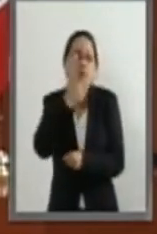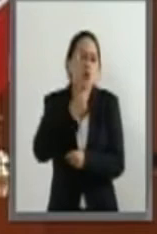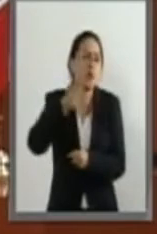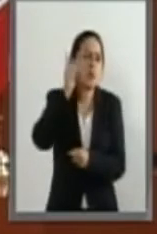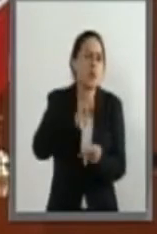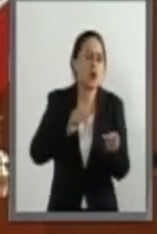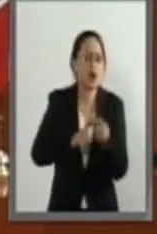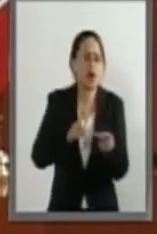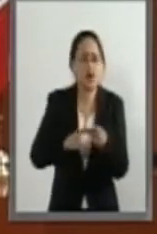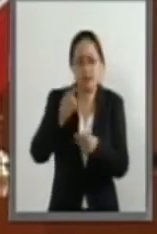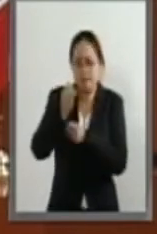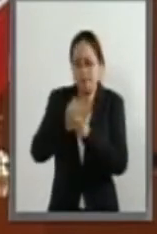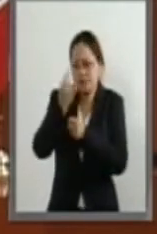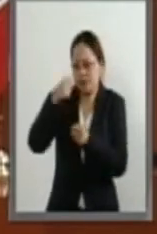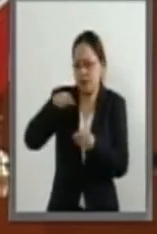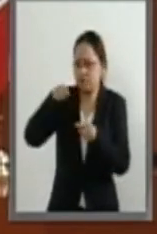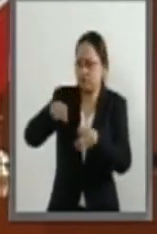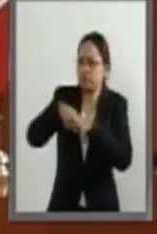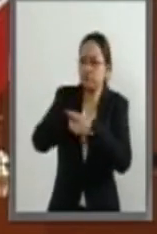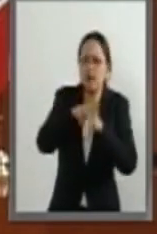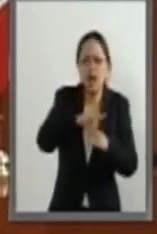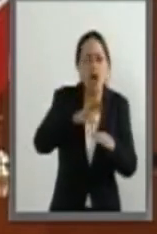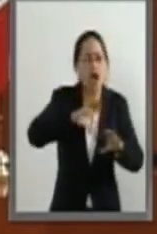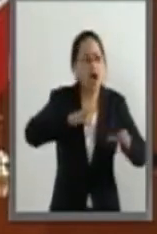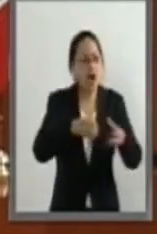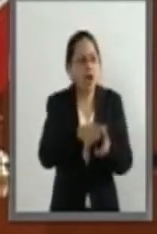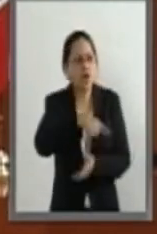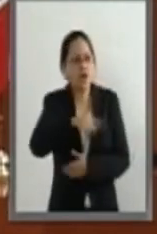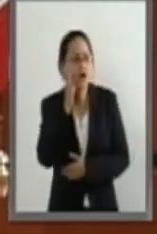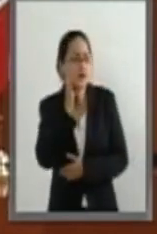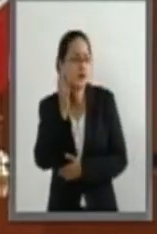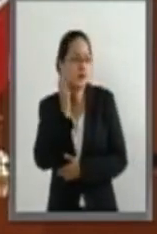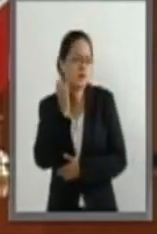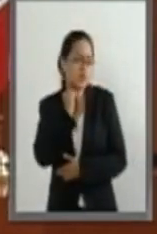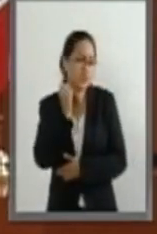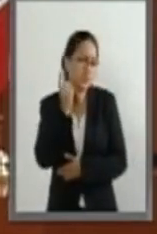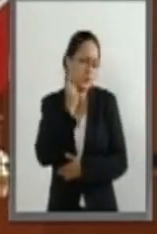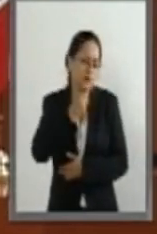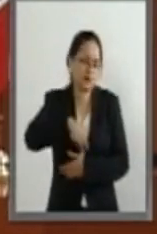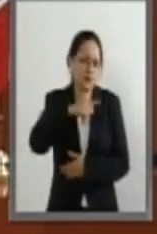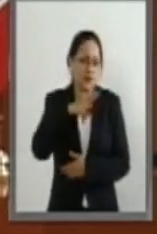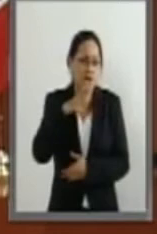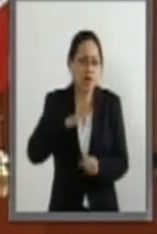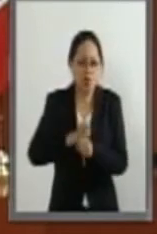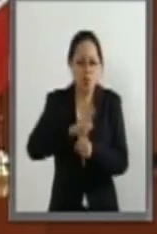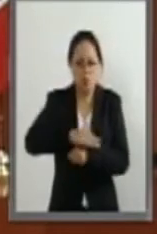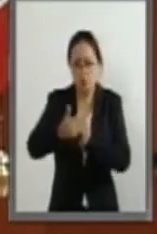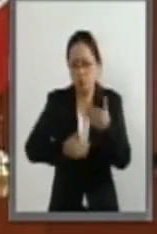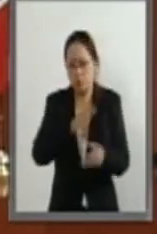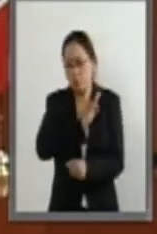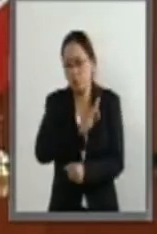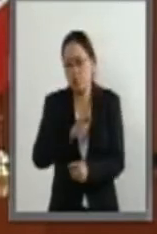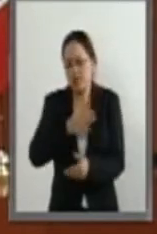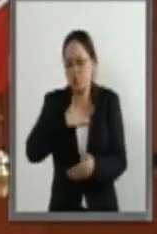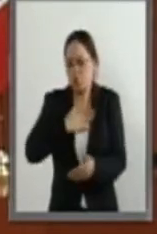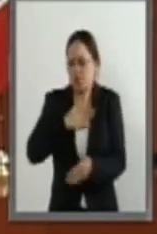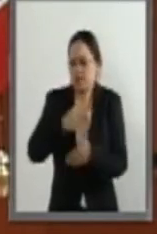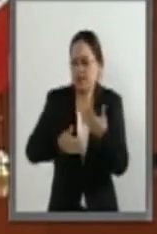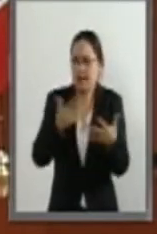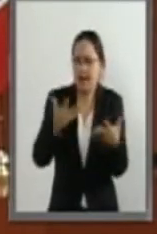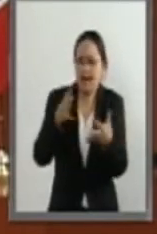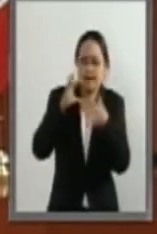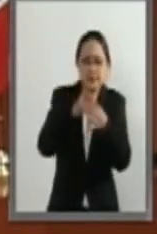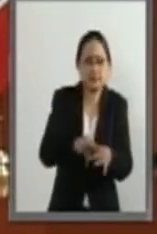la intención de desplazarse al área legislativa para que los efectos de la justicia sean comprensivos de la complejidad del